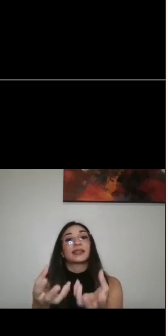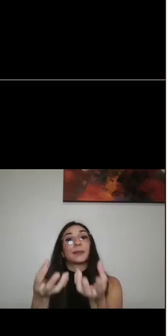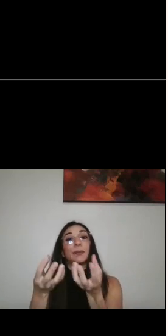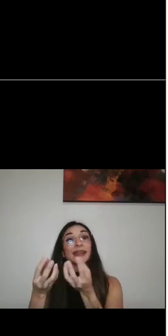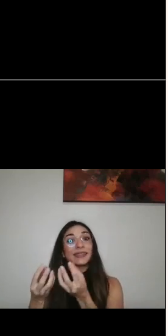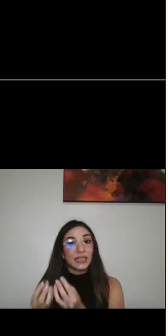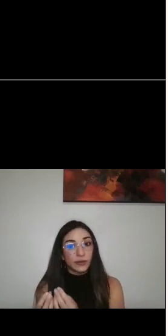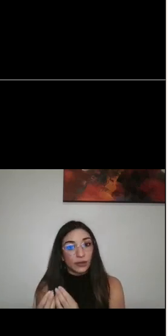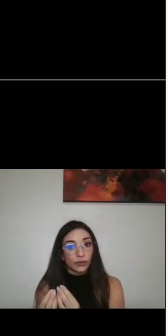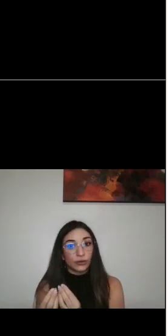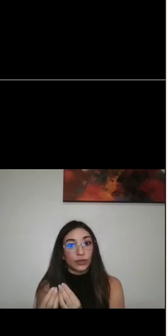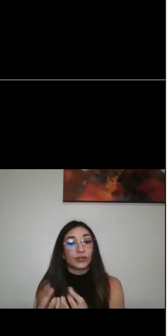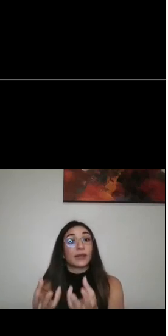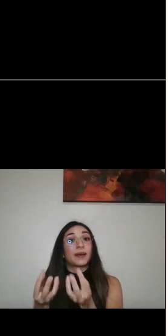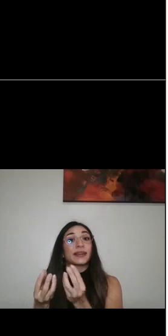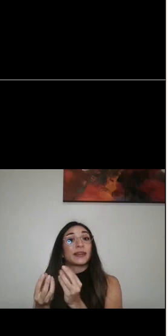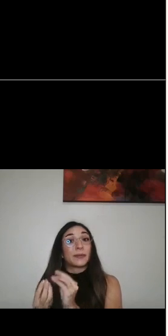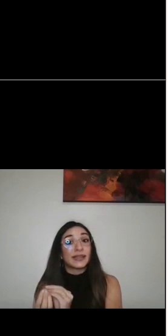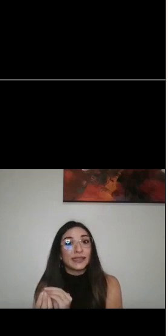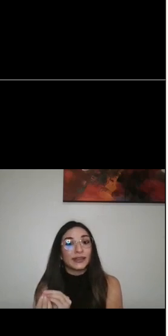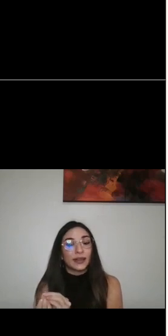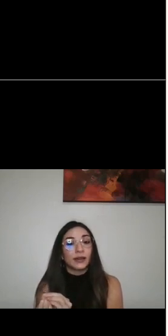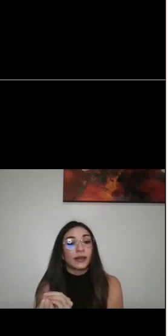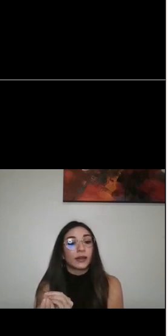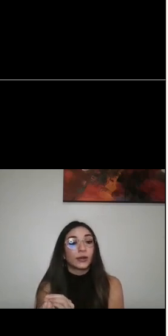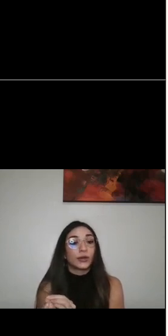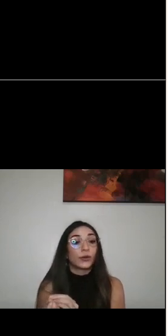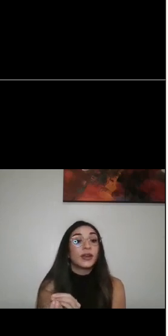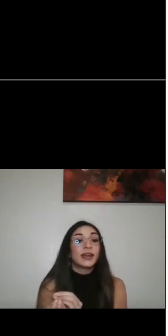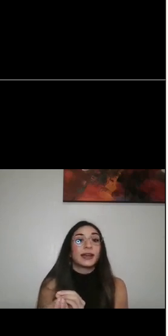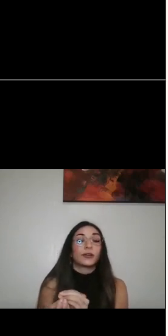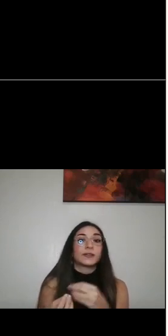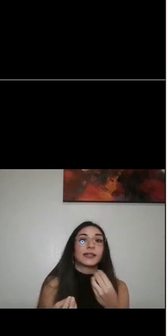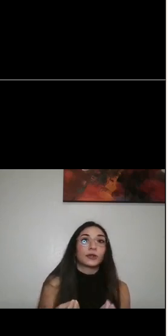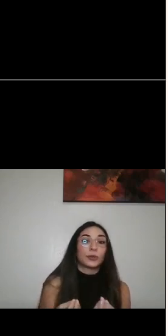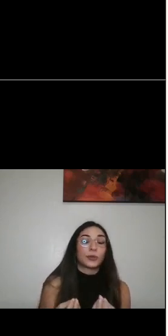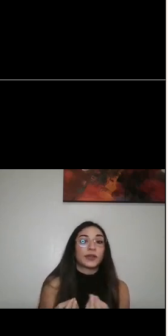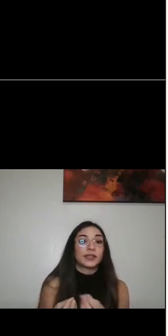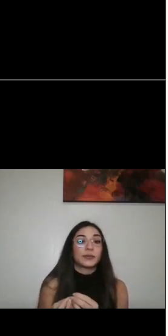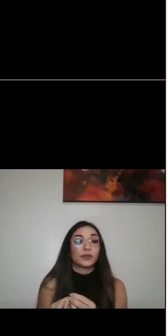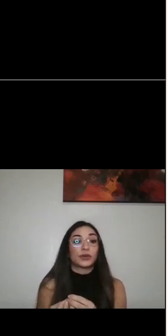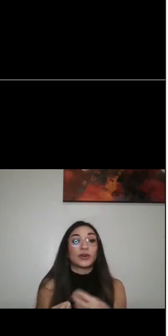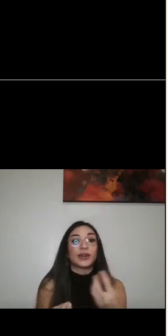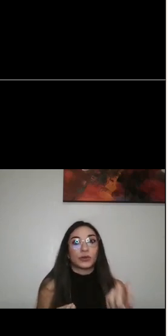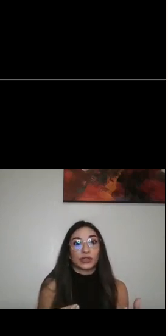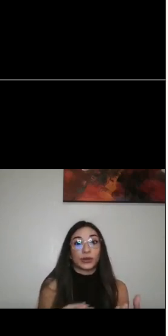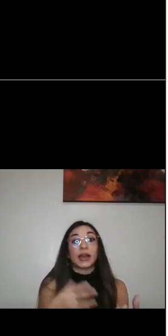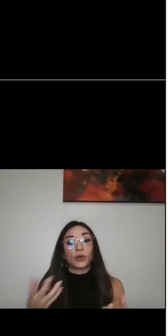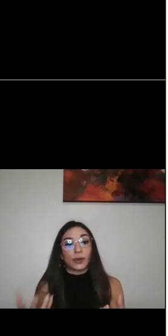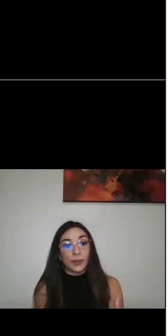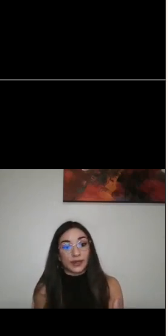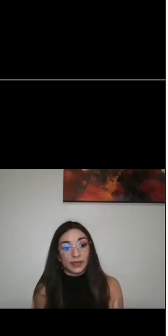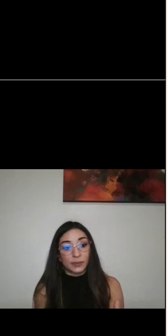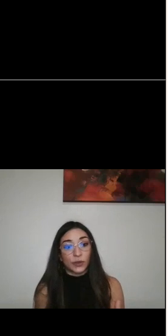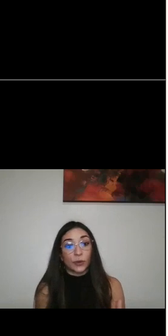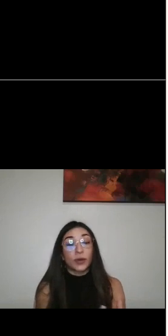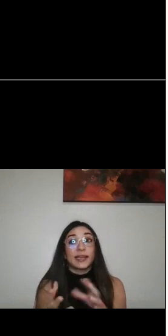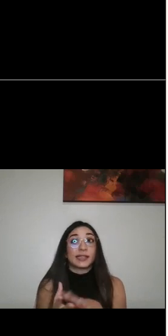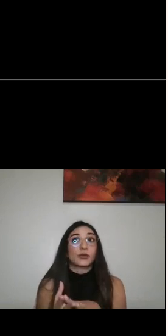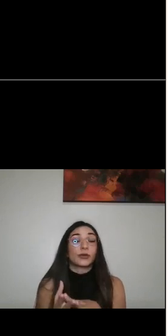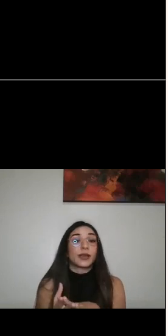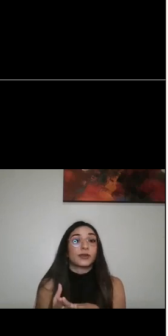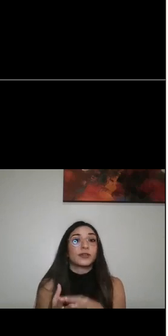que perciben los sonidos en la parte más interna del oído, entonces será un tipo de disminución neurosensorial o de percepción.